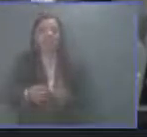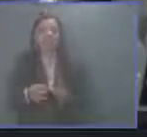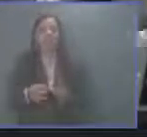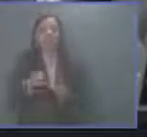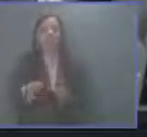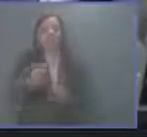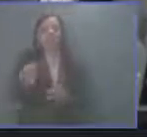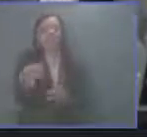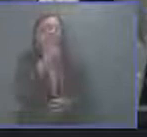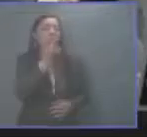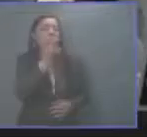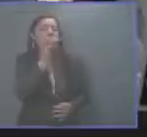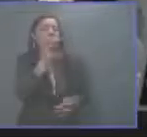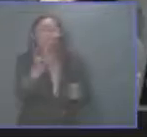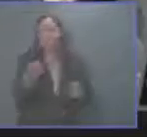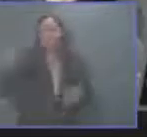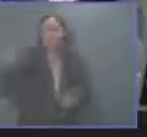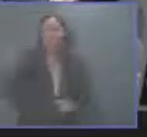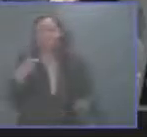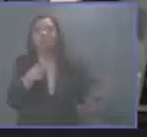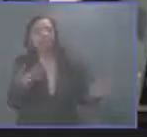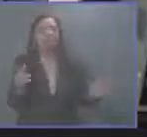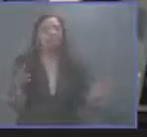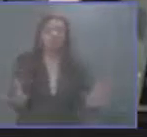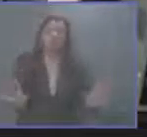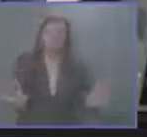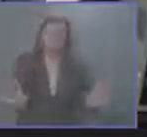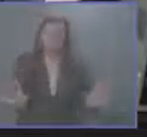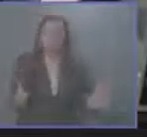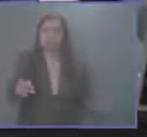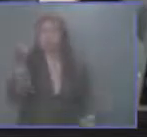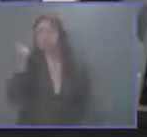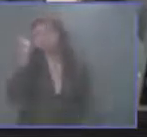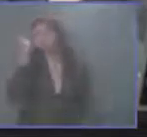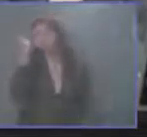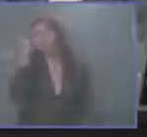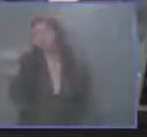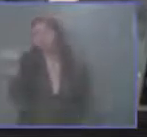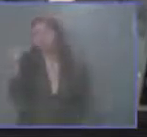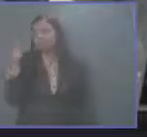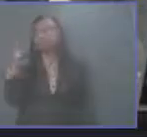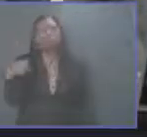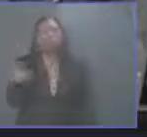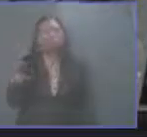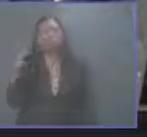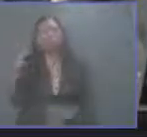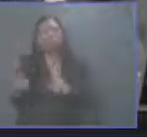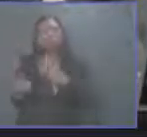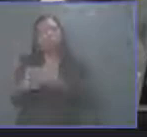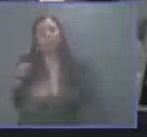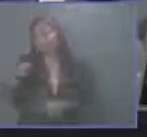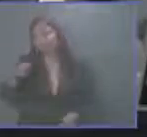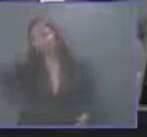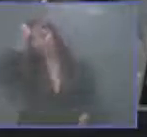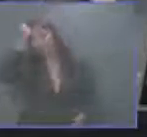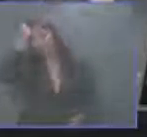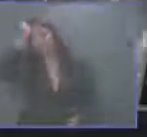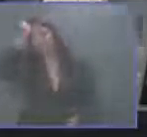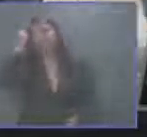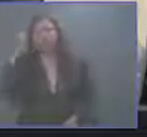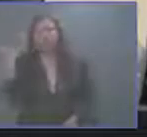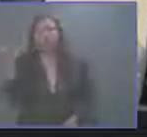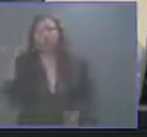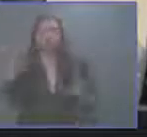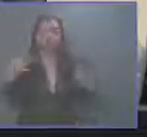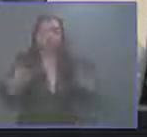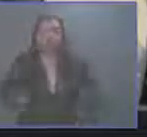el cruce de señalamientos hay que comprender que todavía están aprendiendo están recién llegados